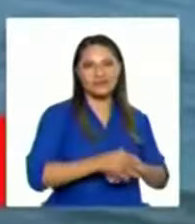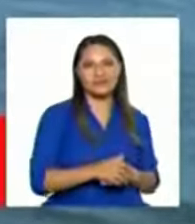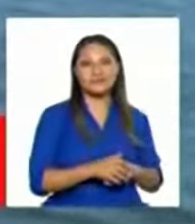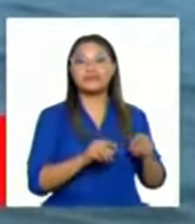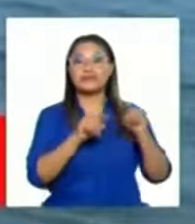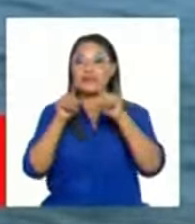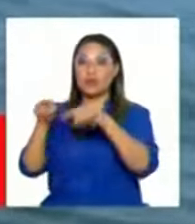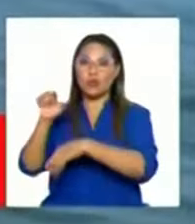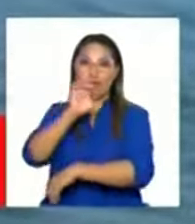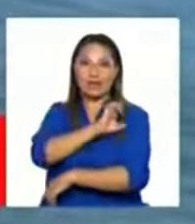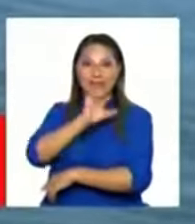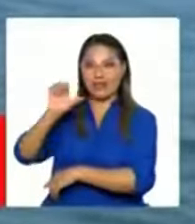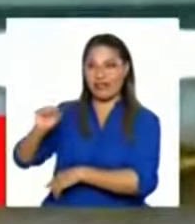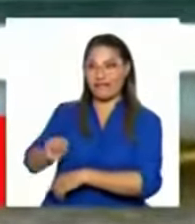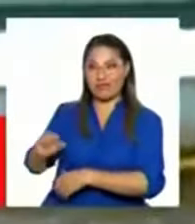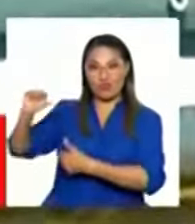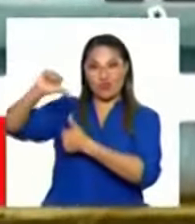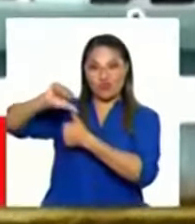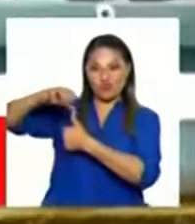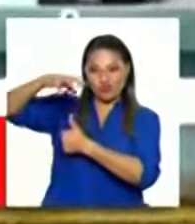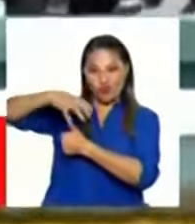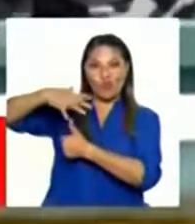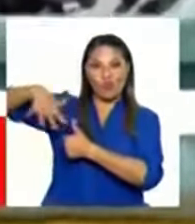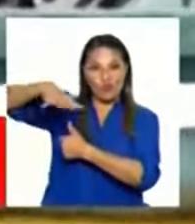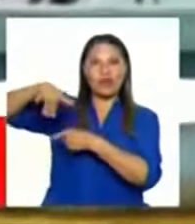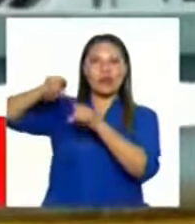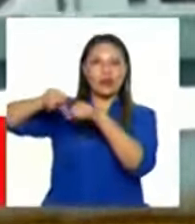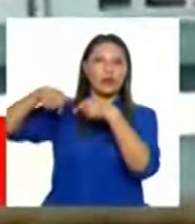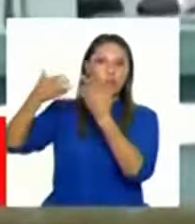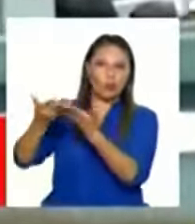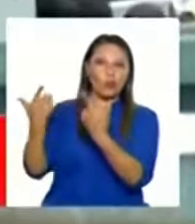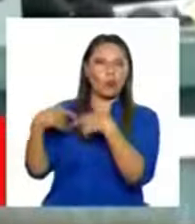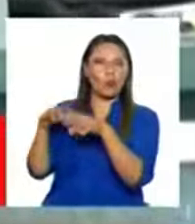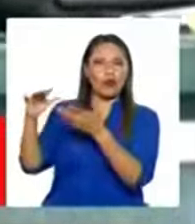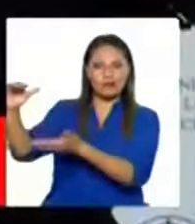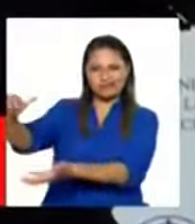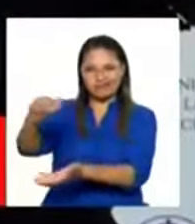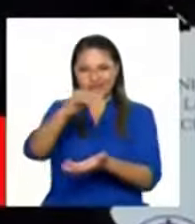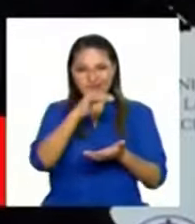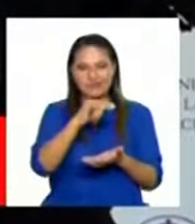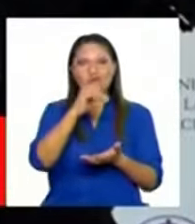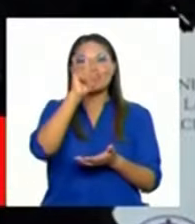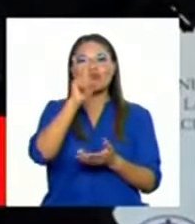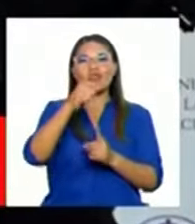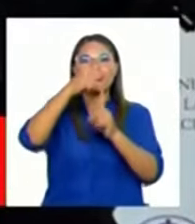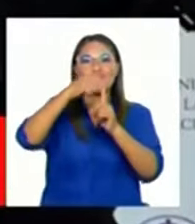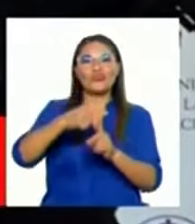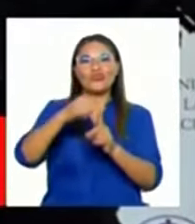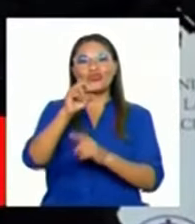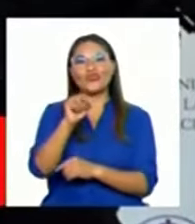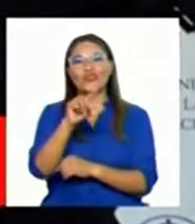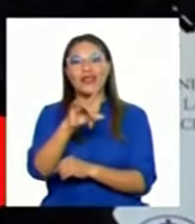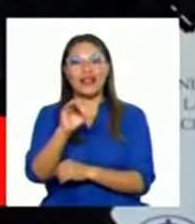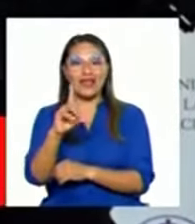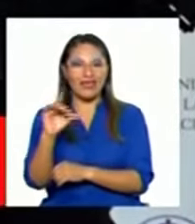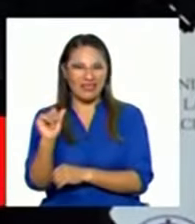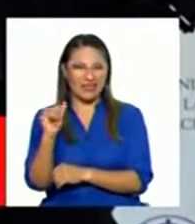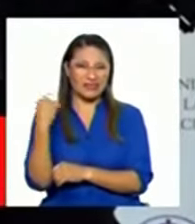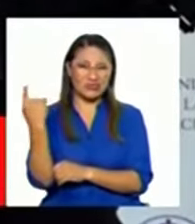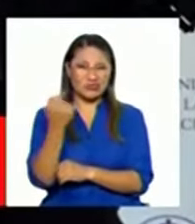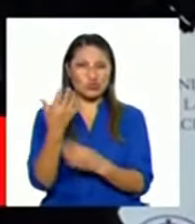En El Salvador, la Marina decomisó 1,5 toneladas de cocaína. Y eso en dinero